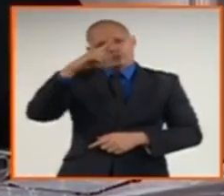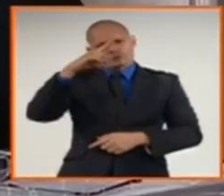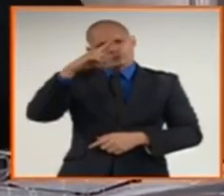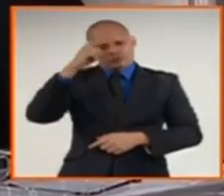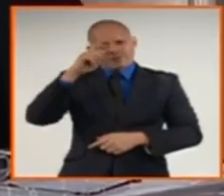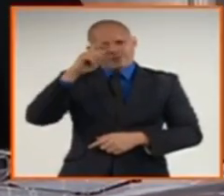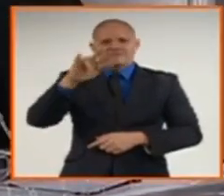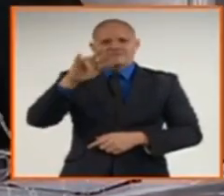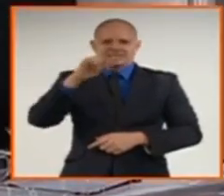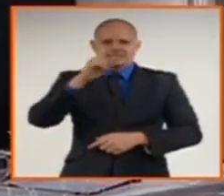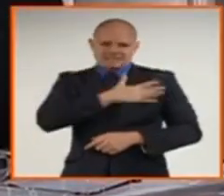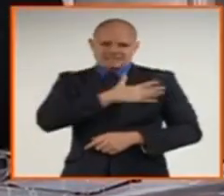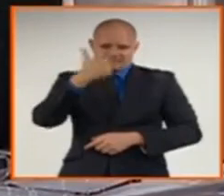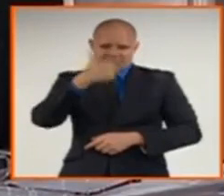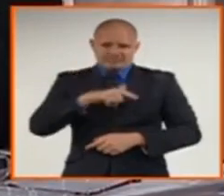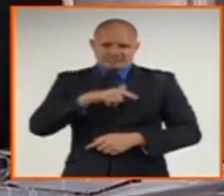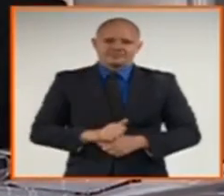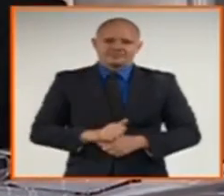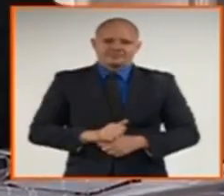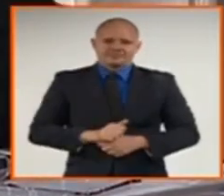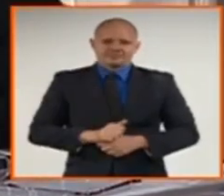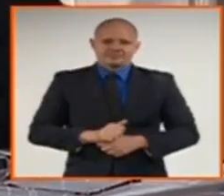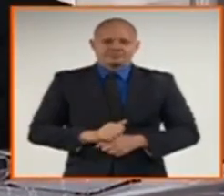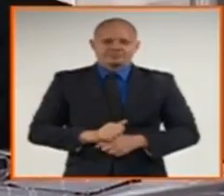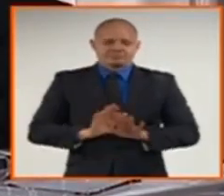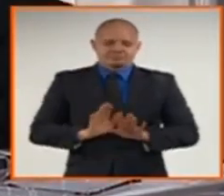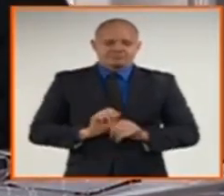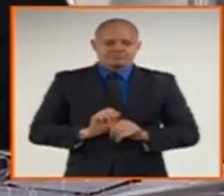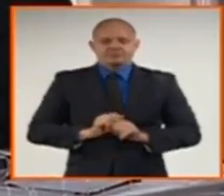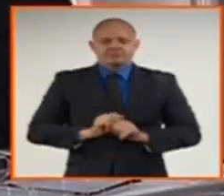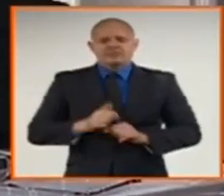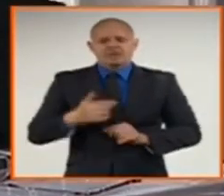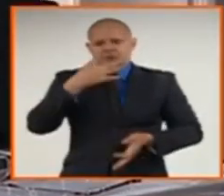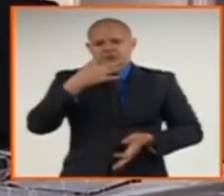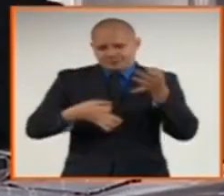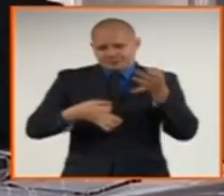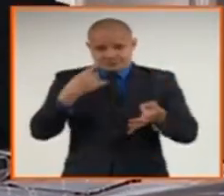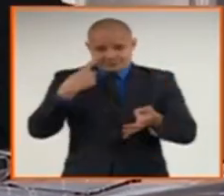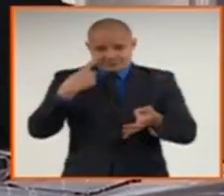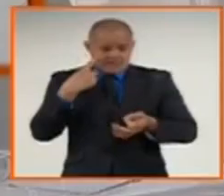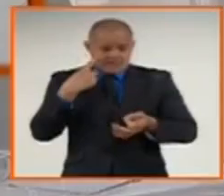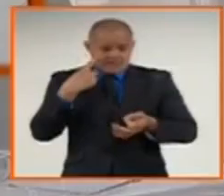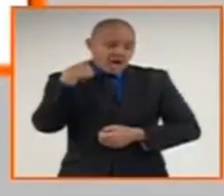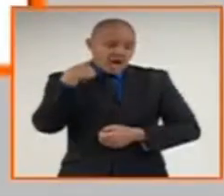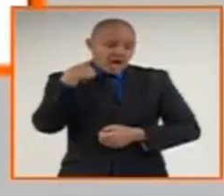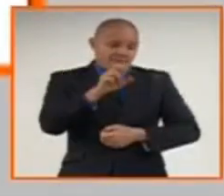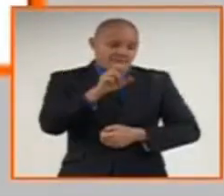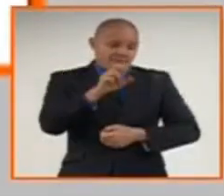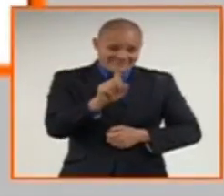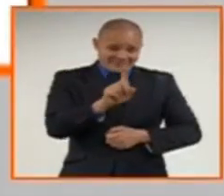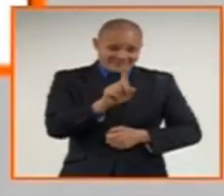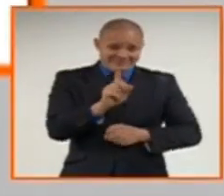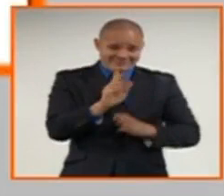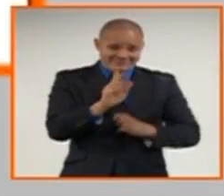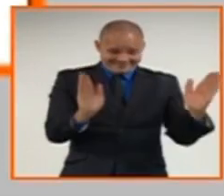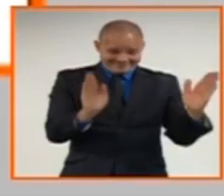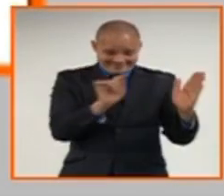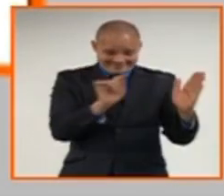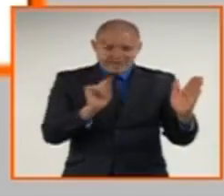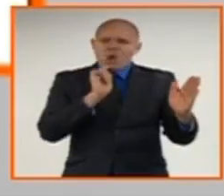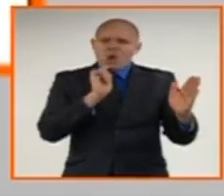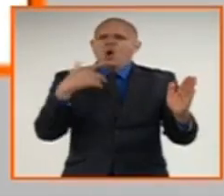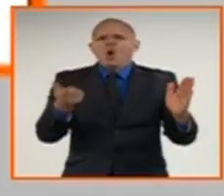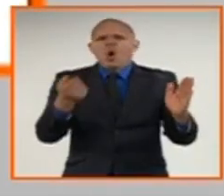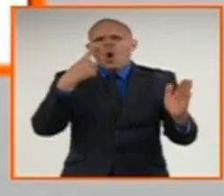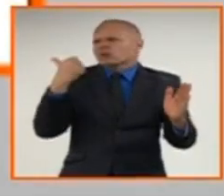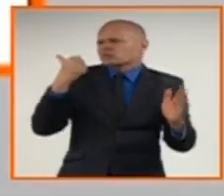año 2021, casi hasta inicios de este año, en relación con Abdala. En esa lámina están puestos